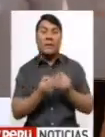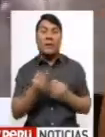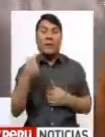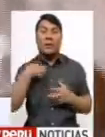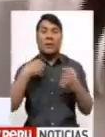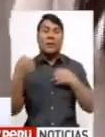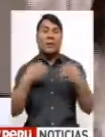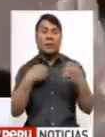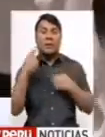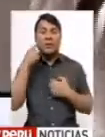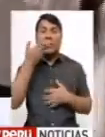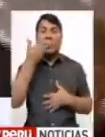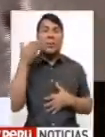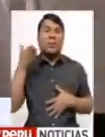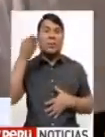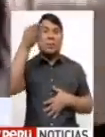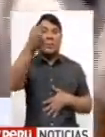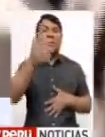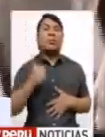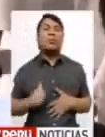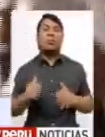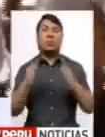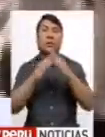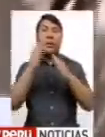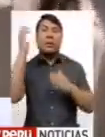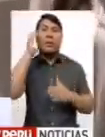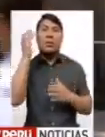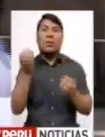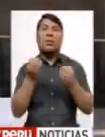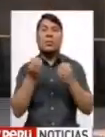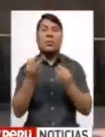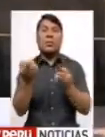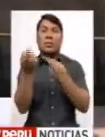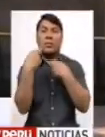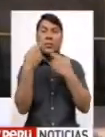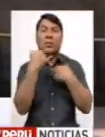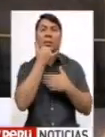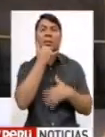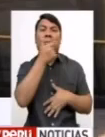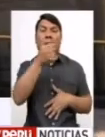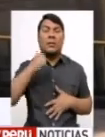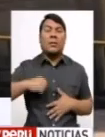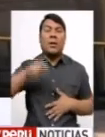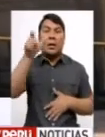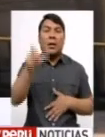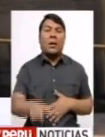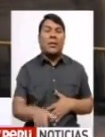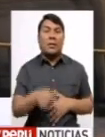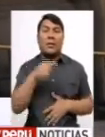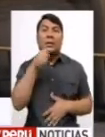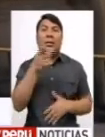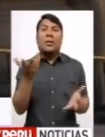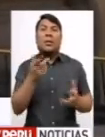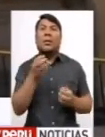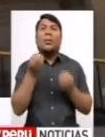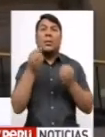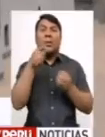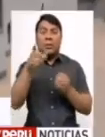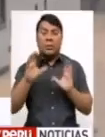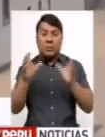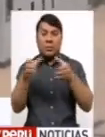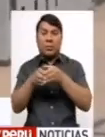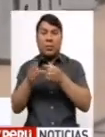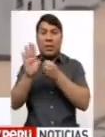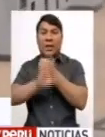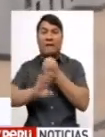acudieron hasta la municipalidad de Miraflores en busca de respuestas de parte del alcalde. Se preguntaban si Defensa Civil